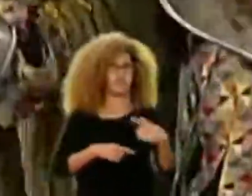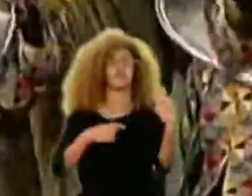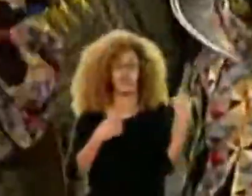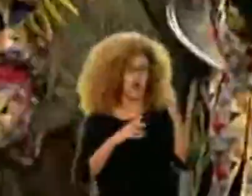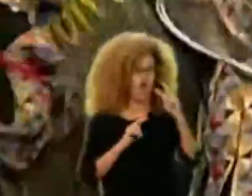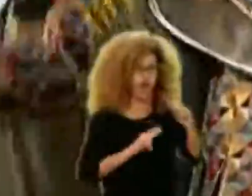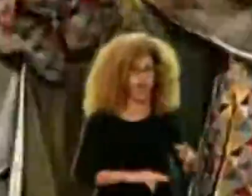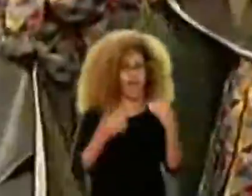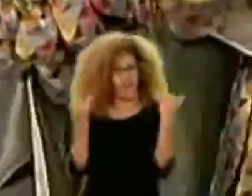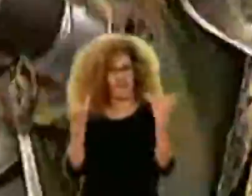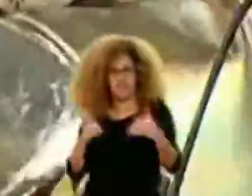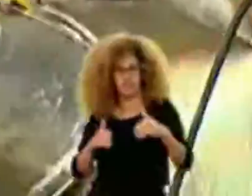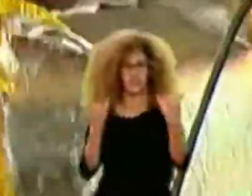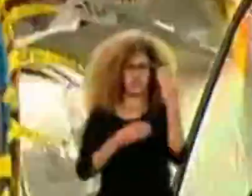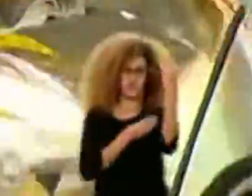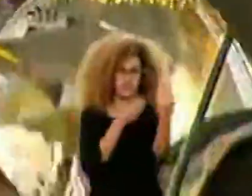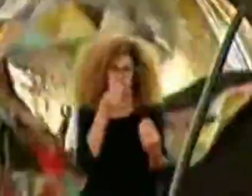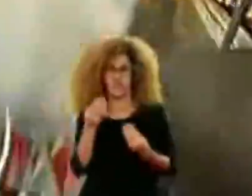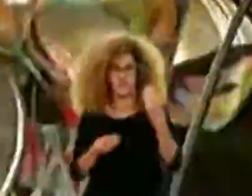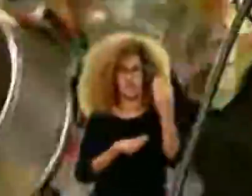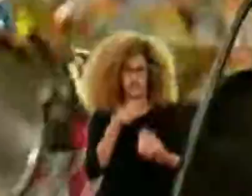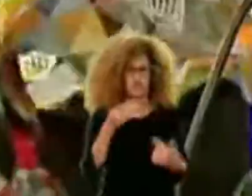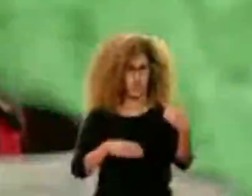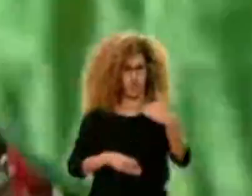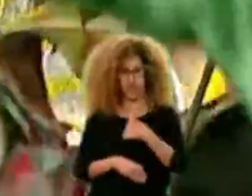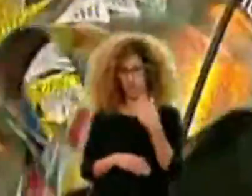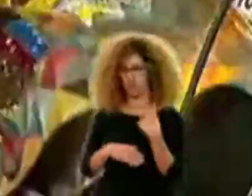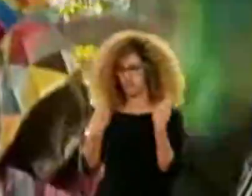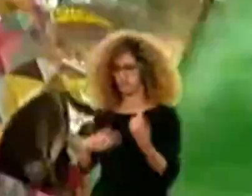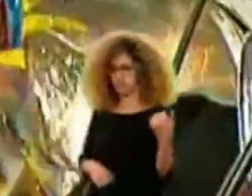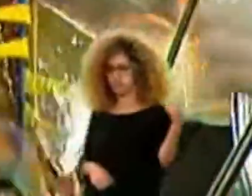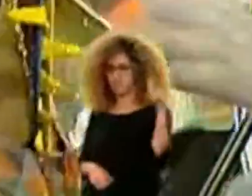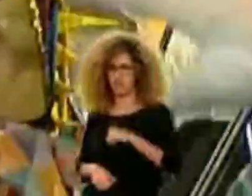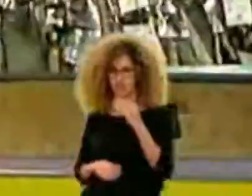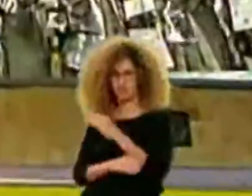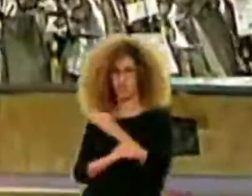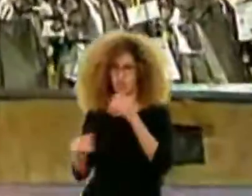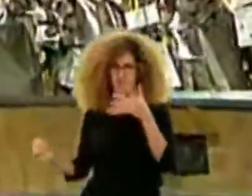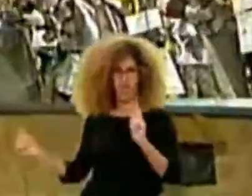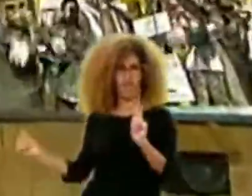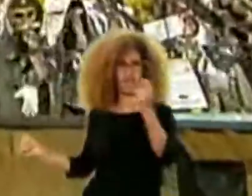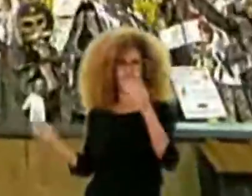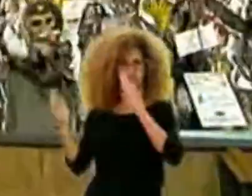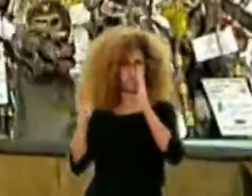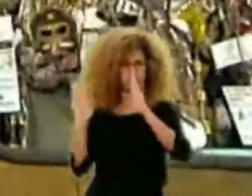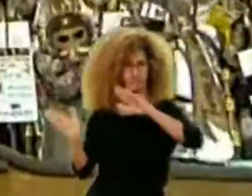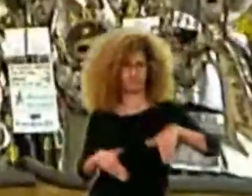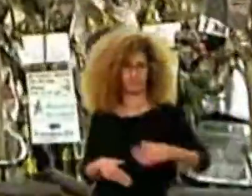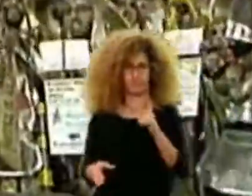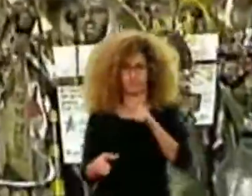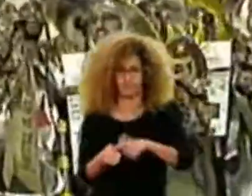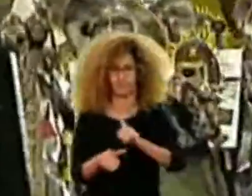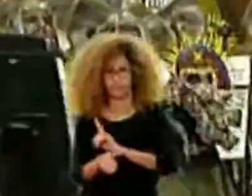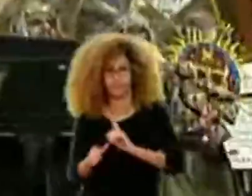celebrar. Piensa que me rindo por quedarme sin la final. Perdí